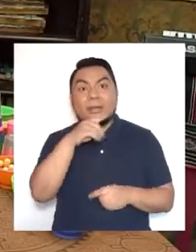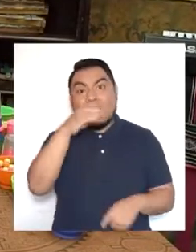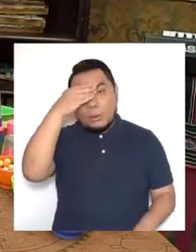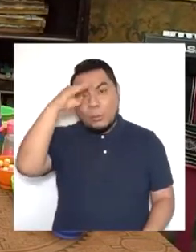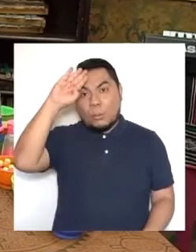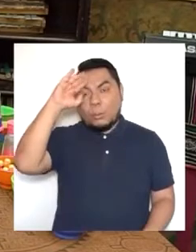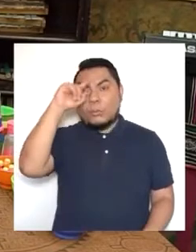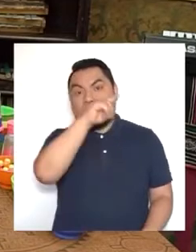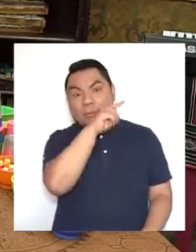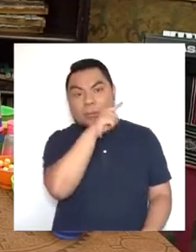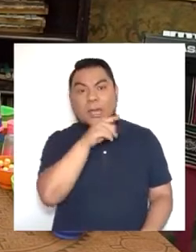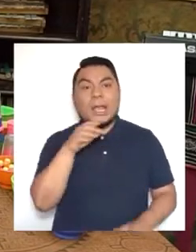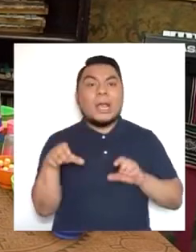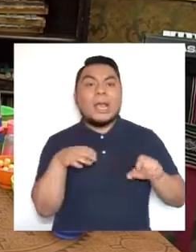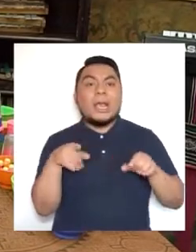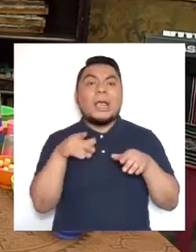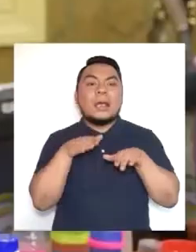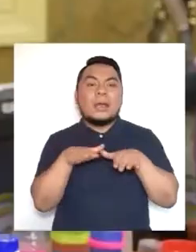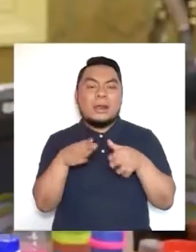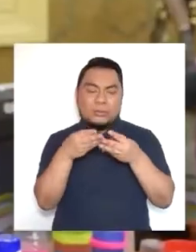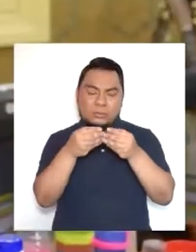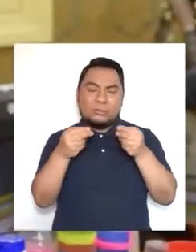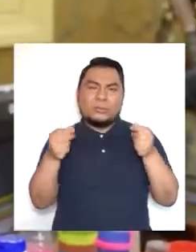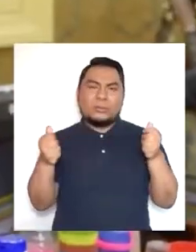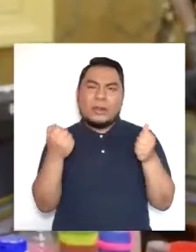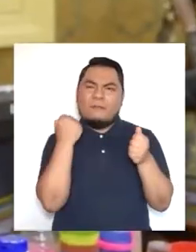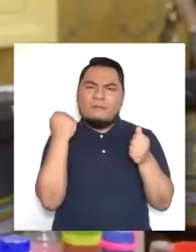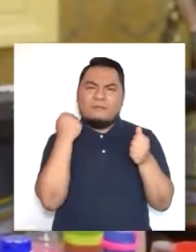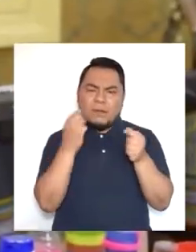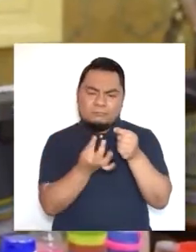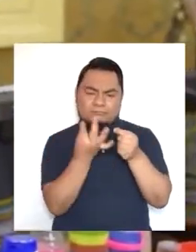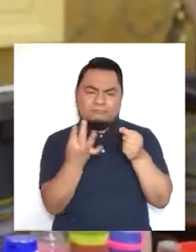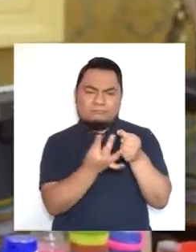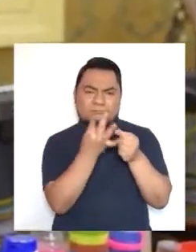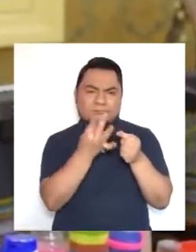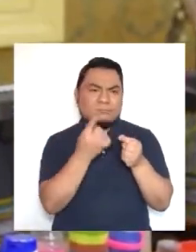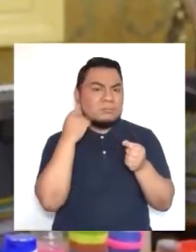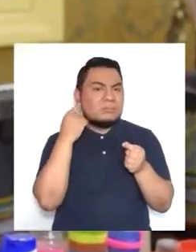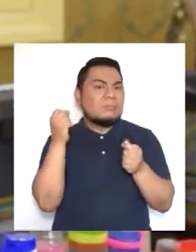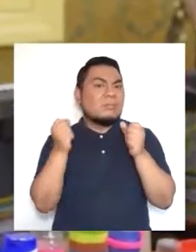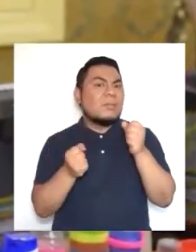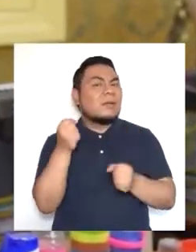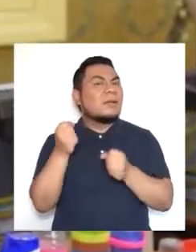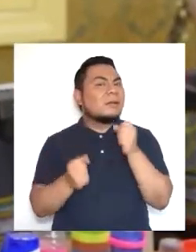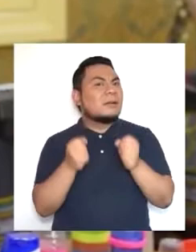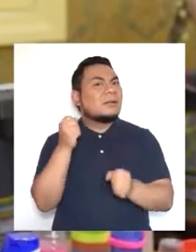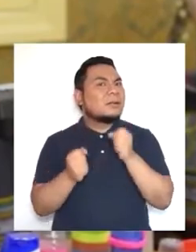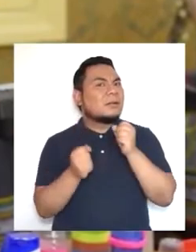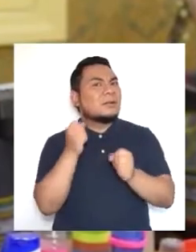Cuba, las hacen de cuero, todas cocidas.